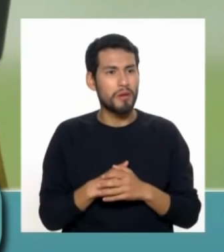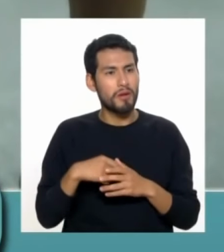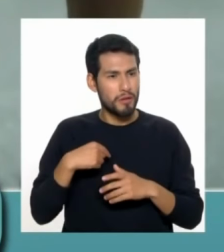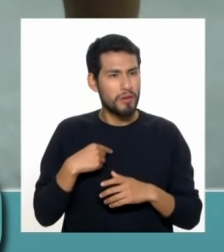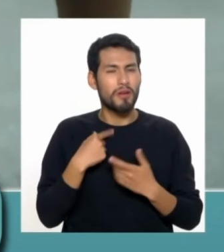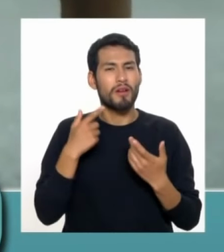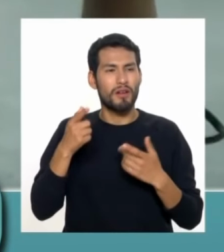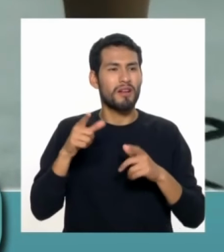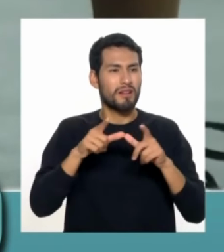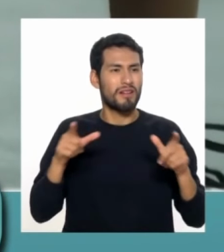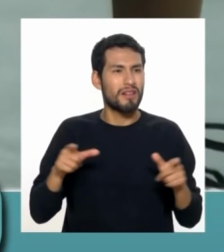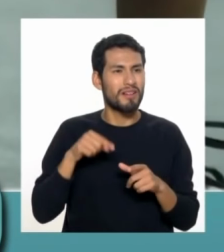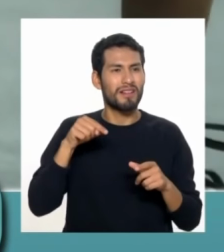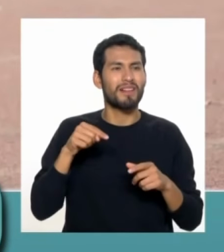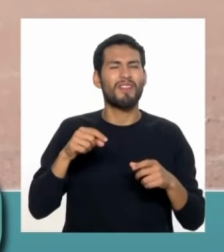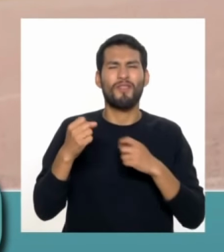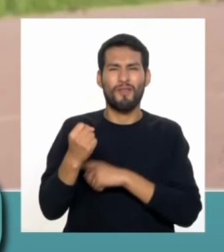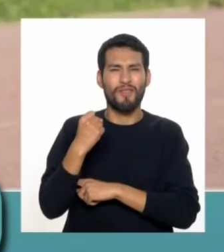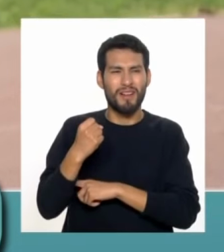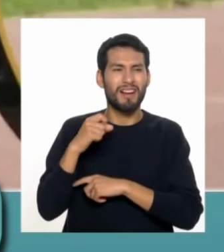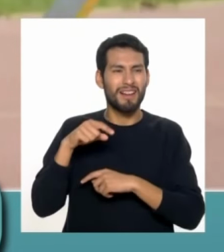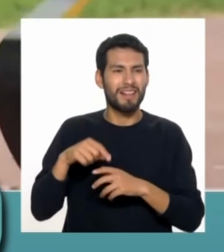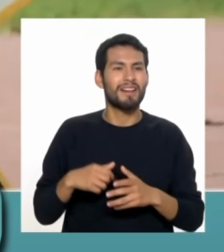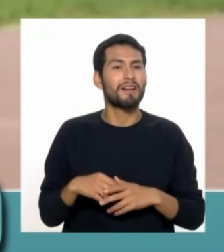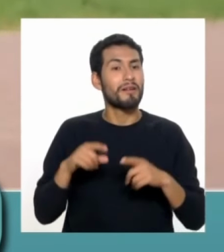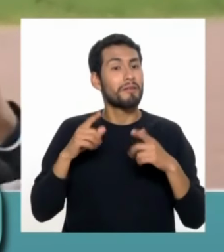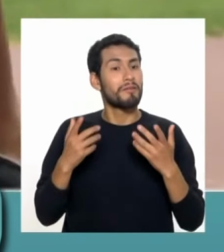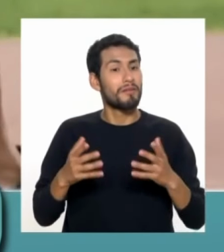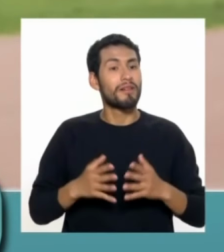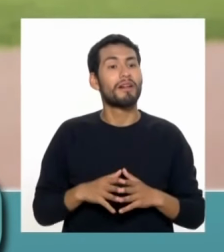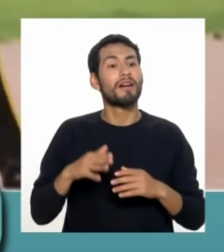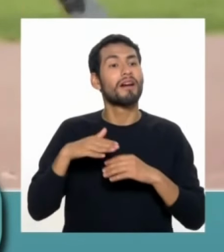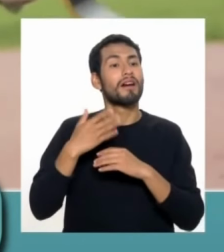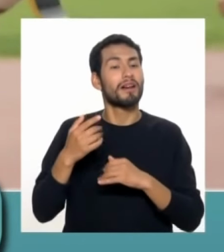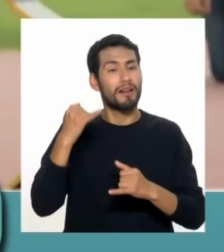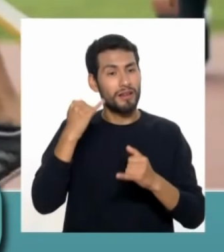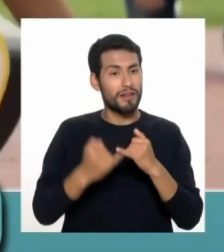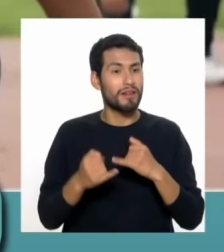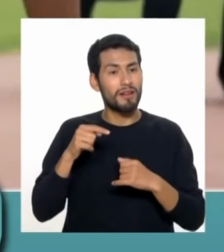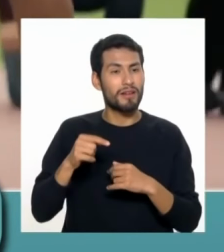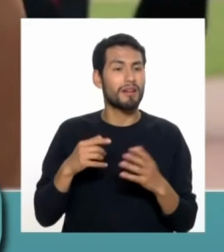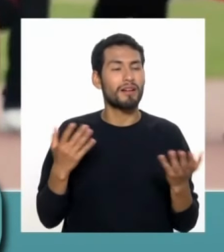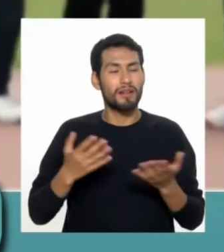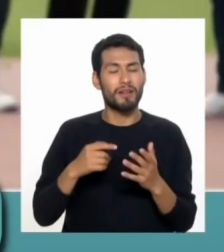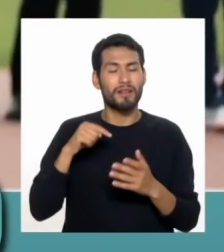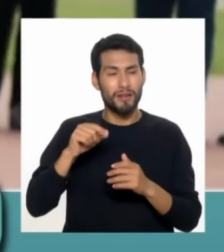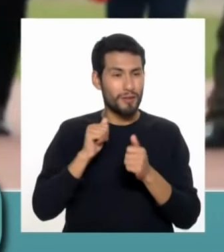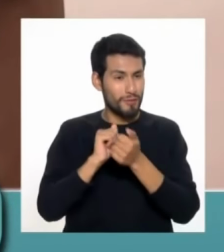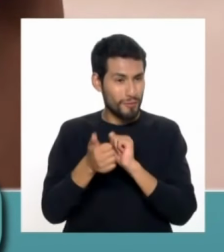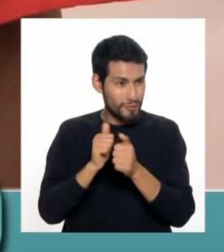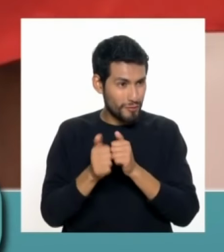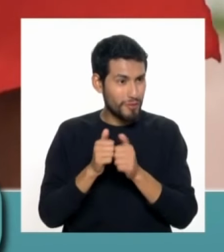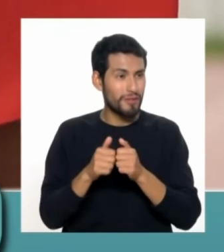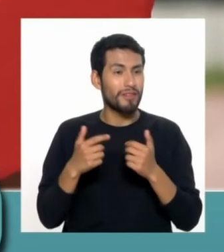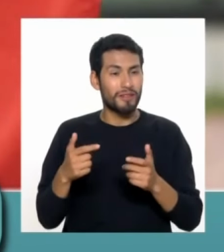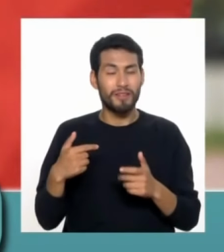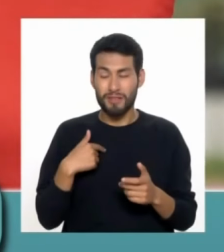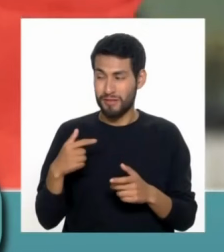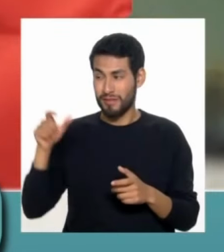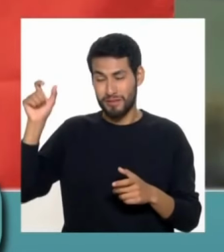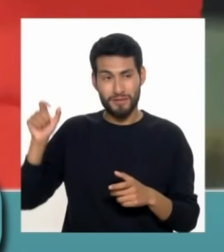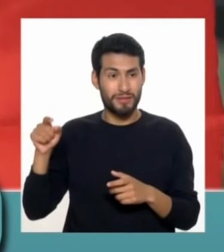muy fuerte en la calurosa playa. Y ya para terminar, una etapa competitiva, la cual llama mi